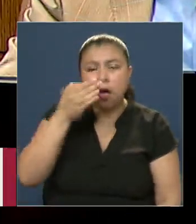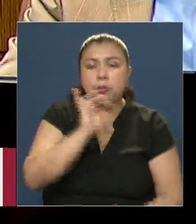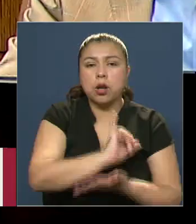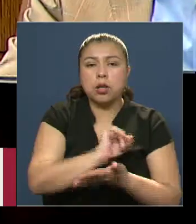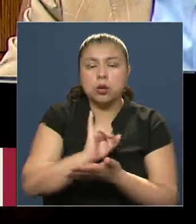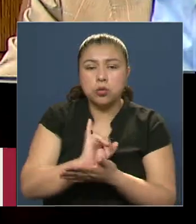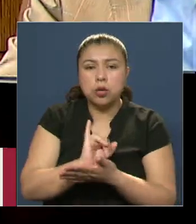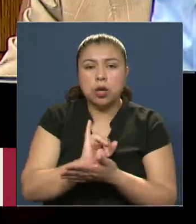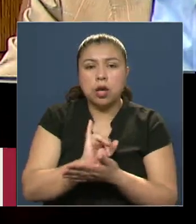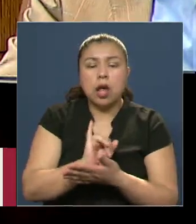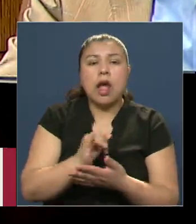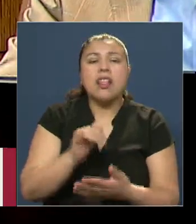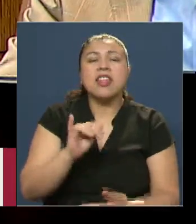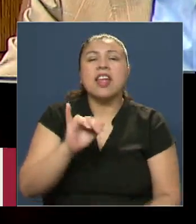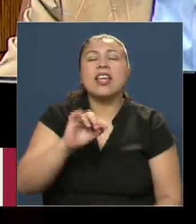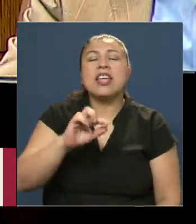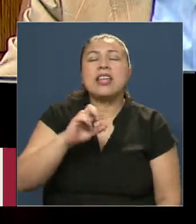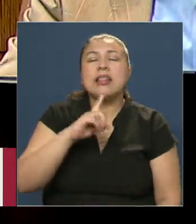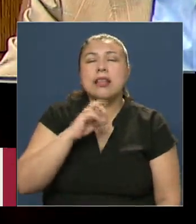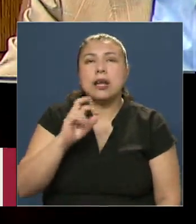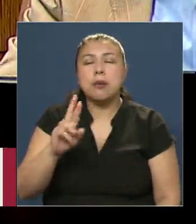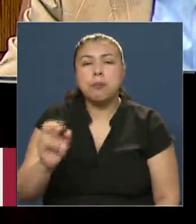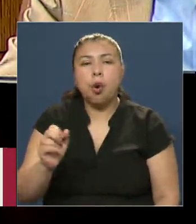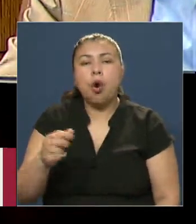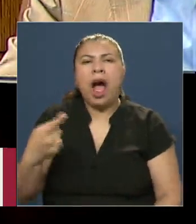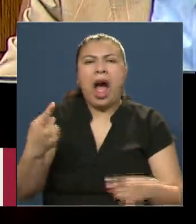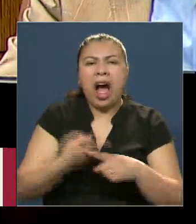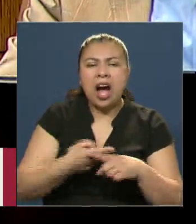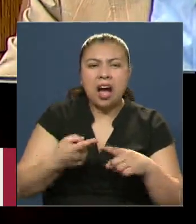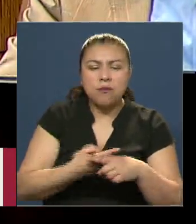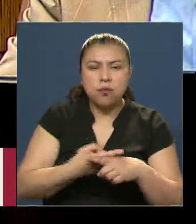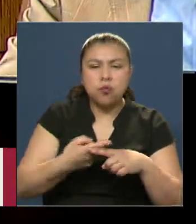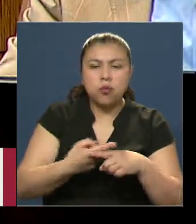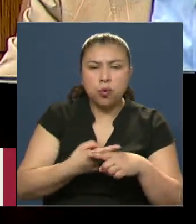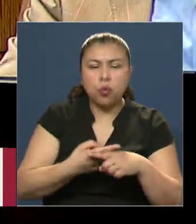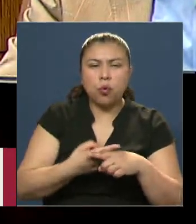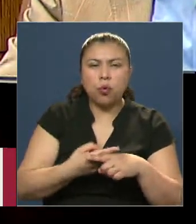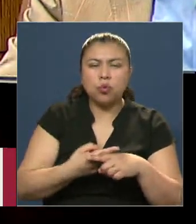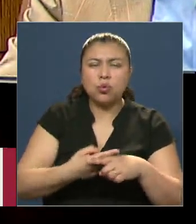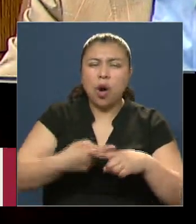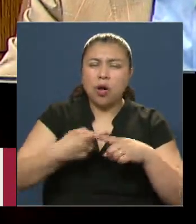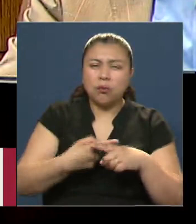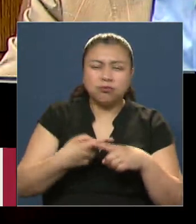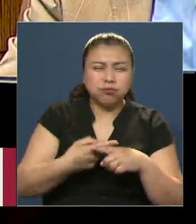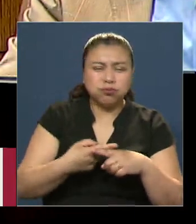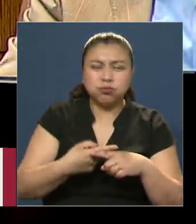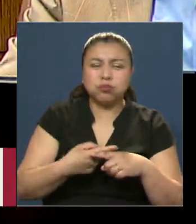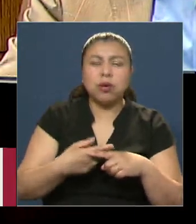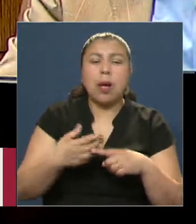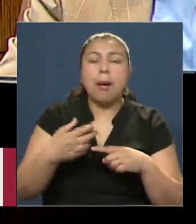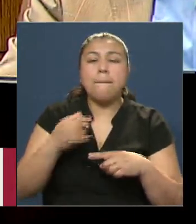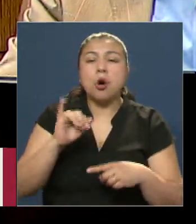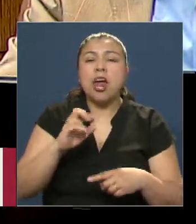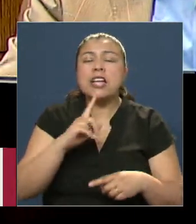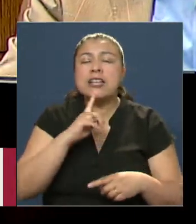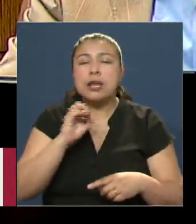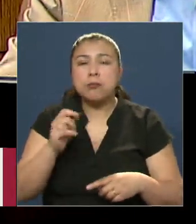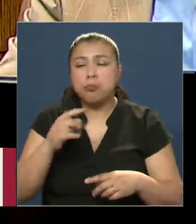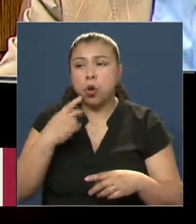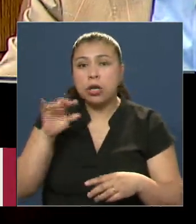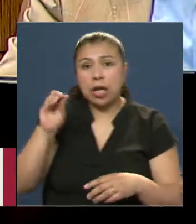institucionales de Interpol y el uso abusivo del sistema de alerta roja para que dicho punto sea conocido por el